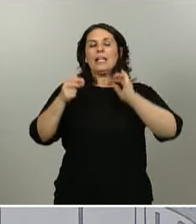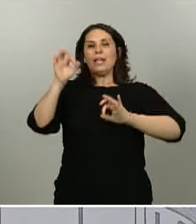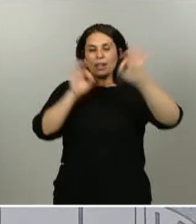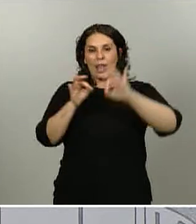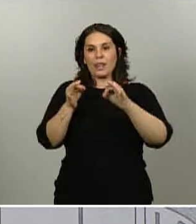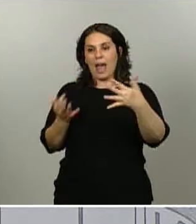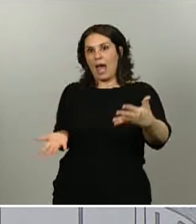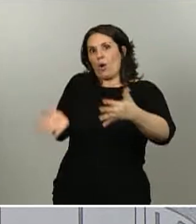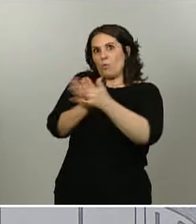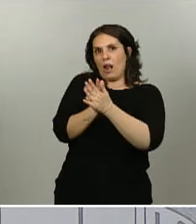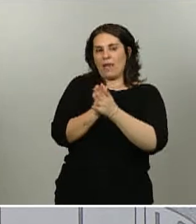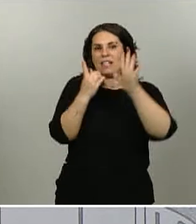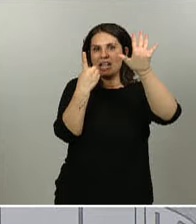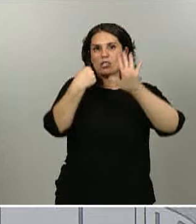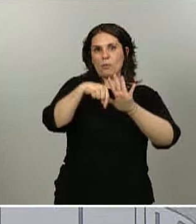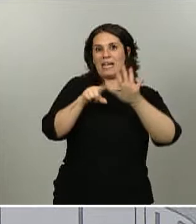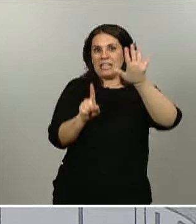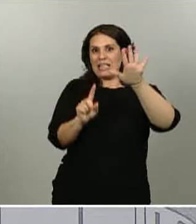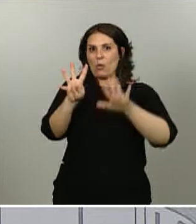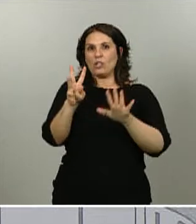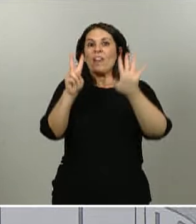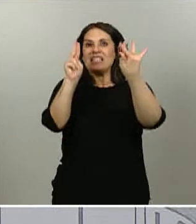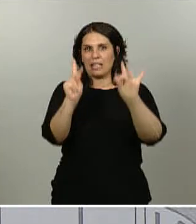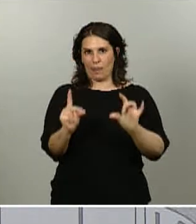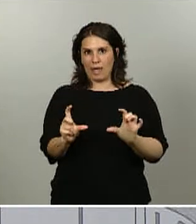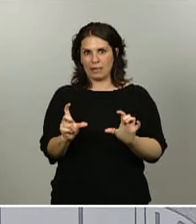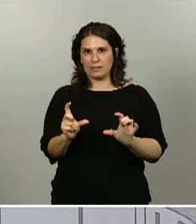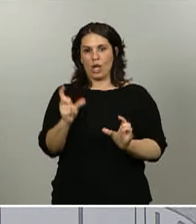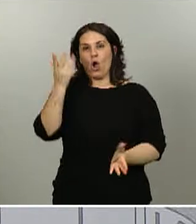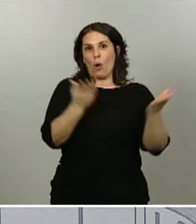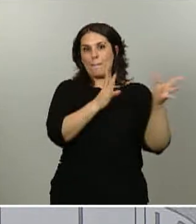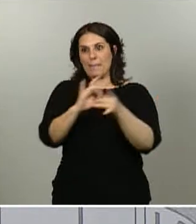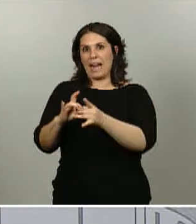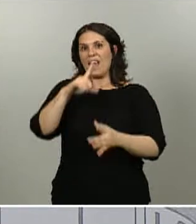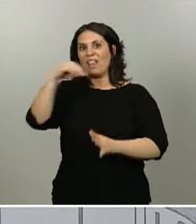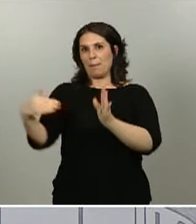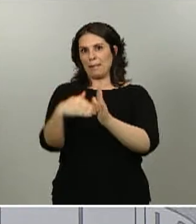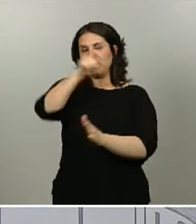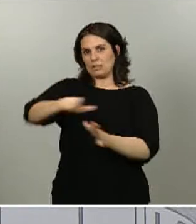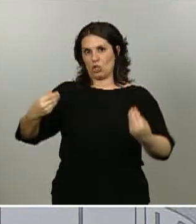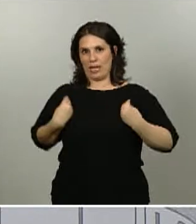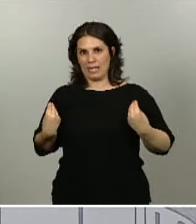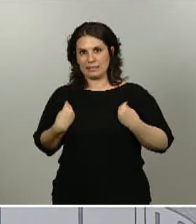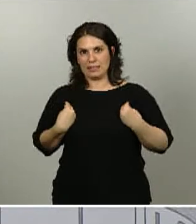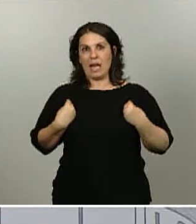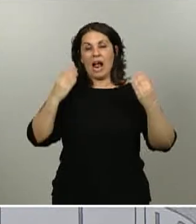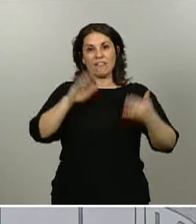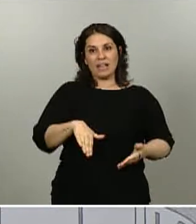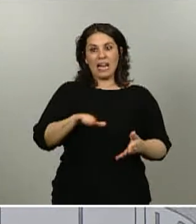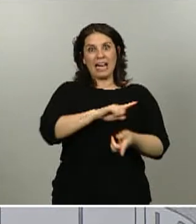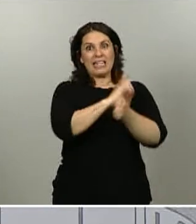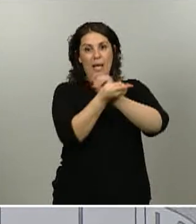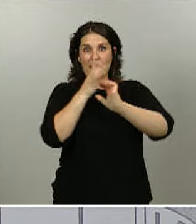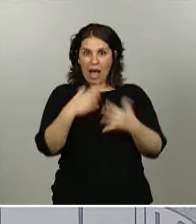que les comentaba en 7 días por cada 100.000 casos a 0,52 por cada